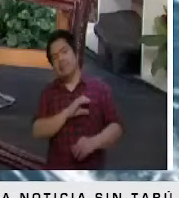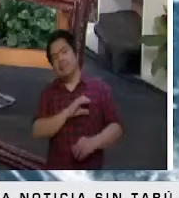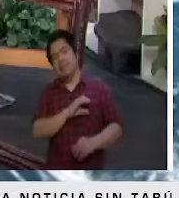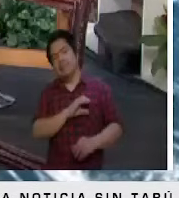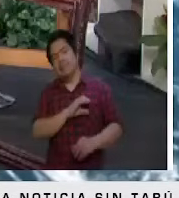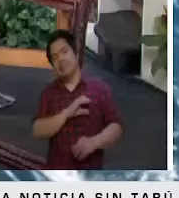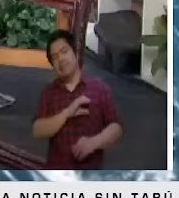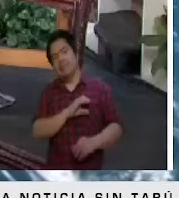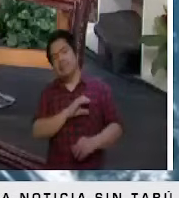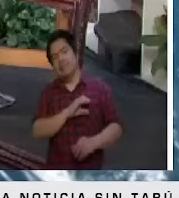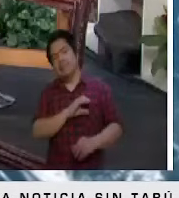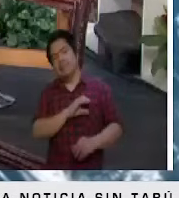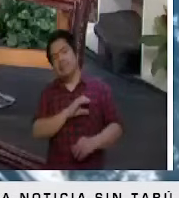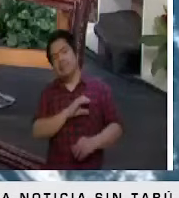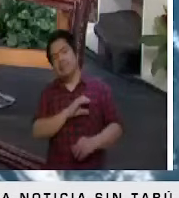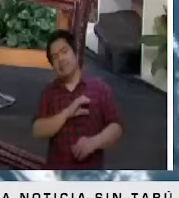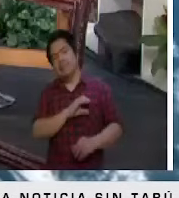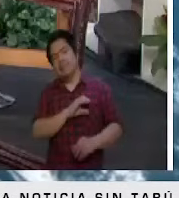les comento,